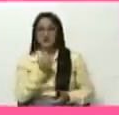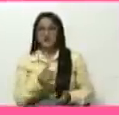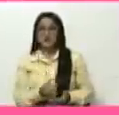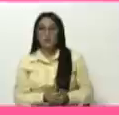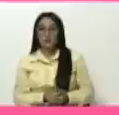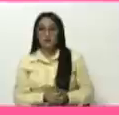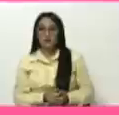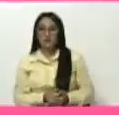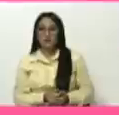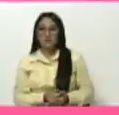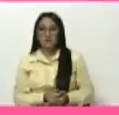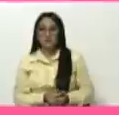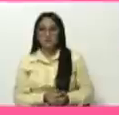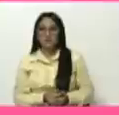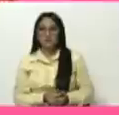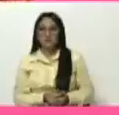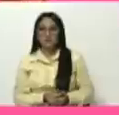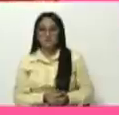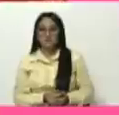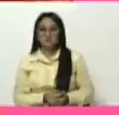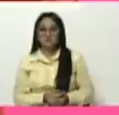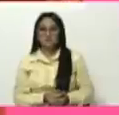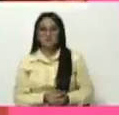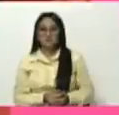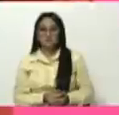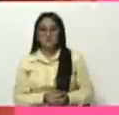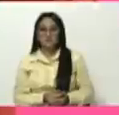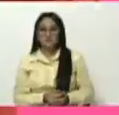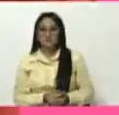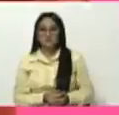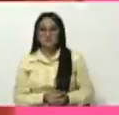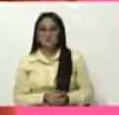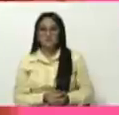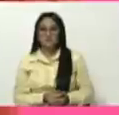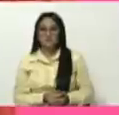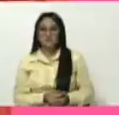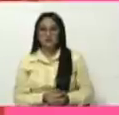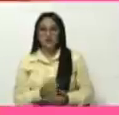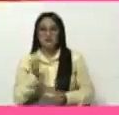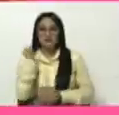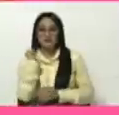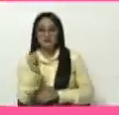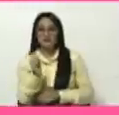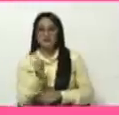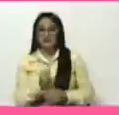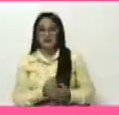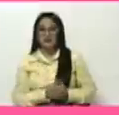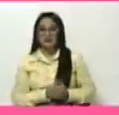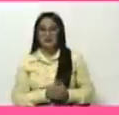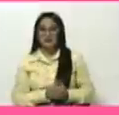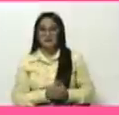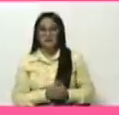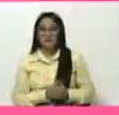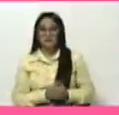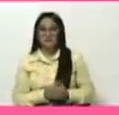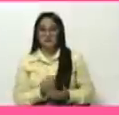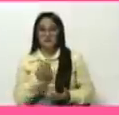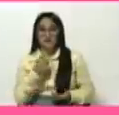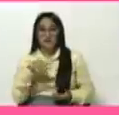que no le importa absolutamente nada. Asesinar ellos lo